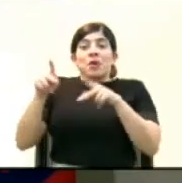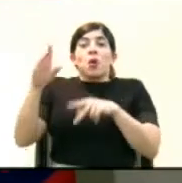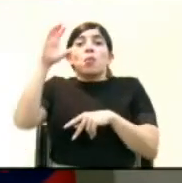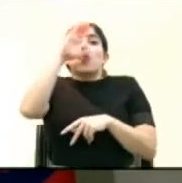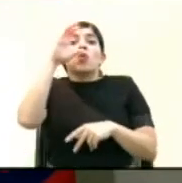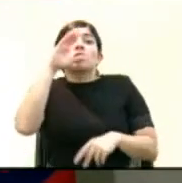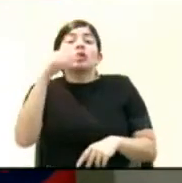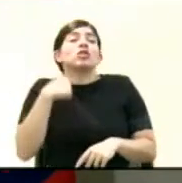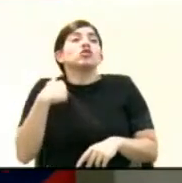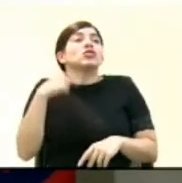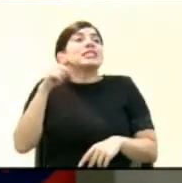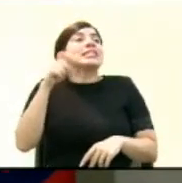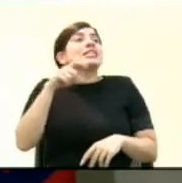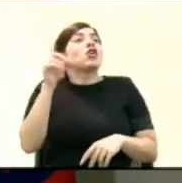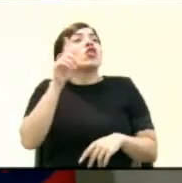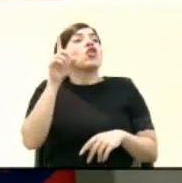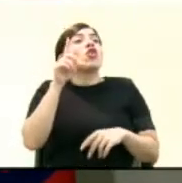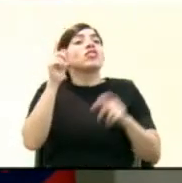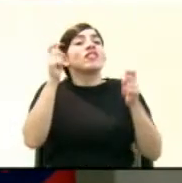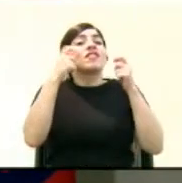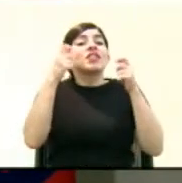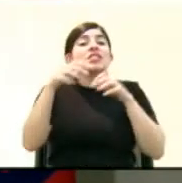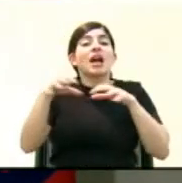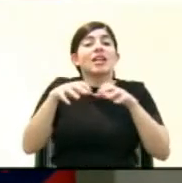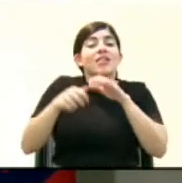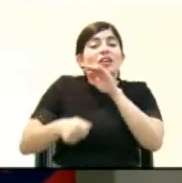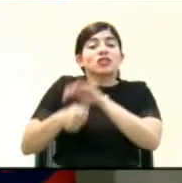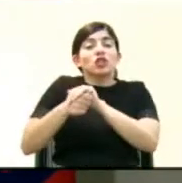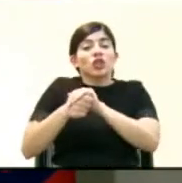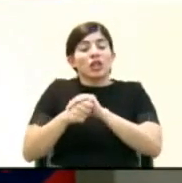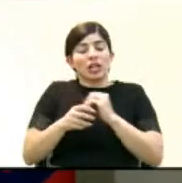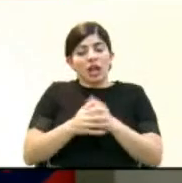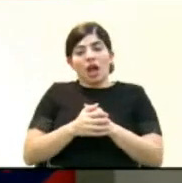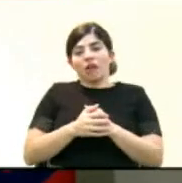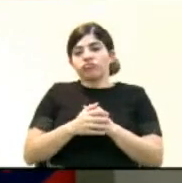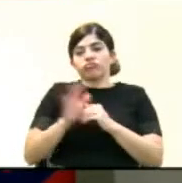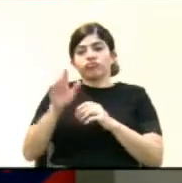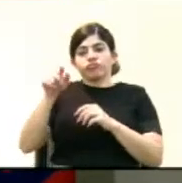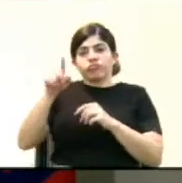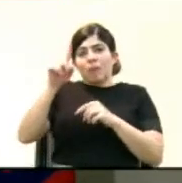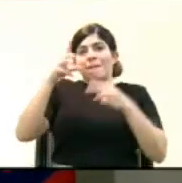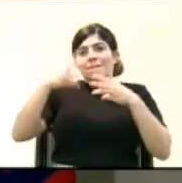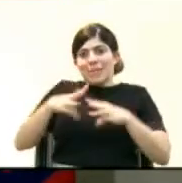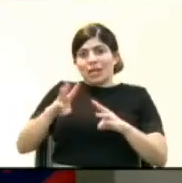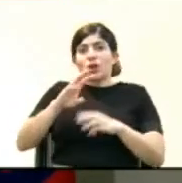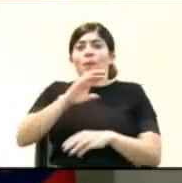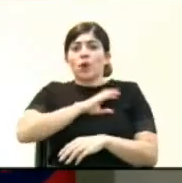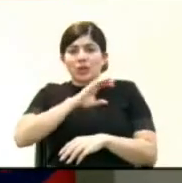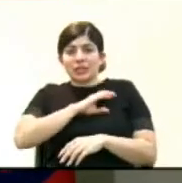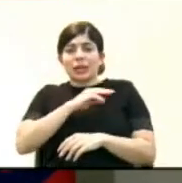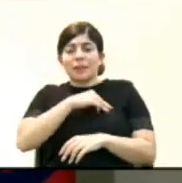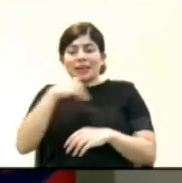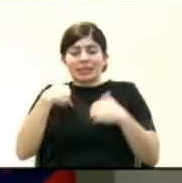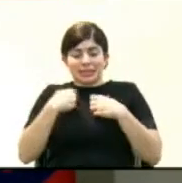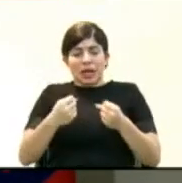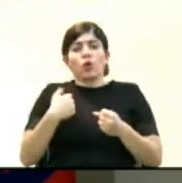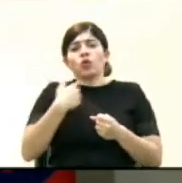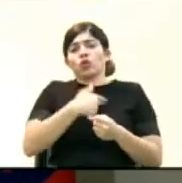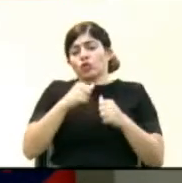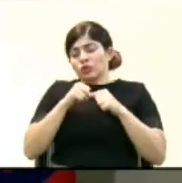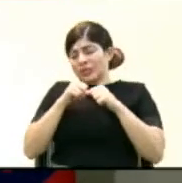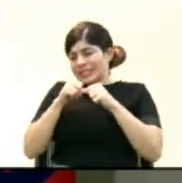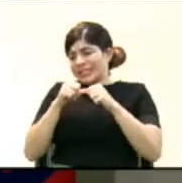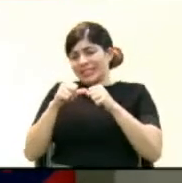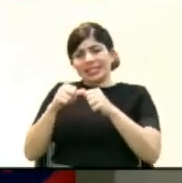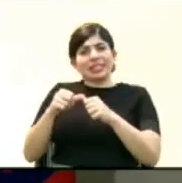centros para realizar las actividades clandestinas. Es uno de los mecanismos que existen, ¿verdad? A nivel policial y con el Ministerio de Salud, pues nosotros vamos a seguir